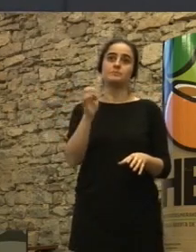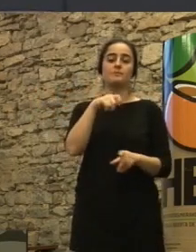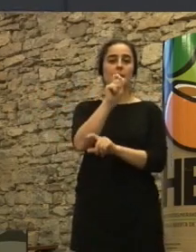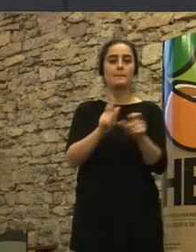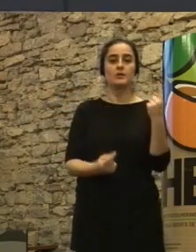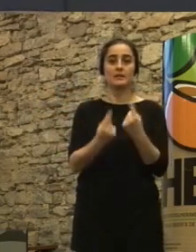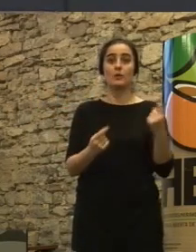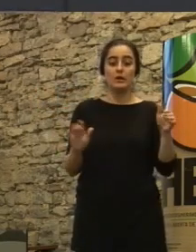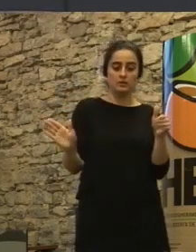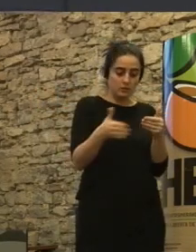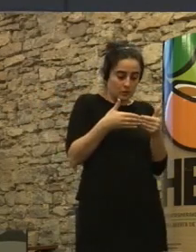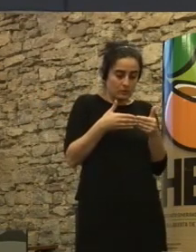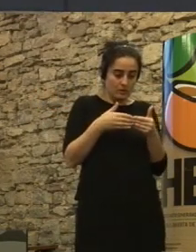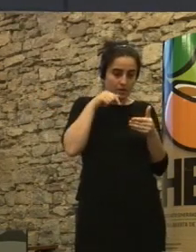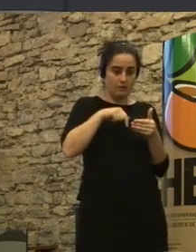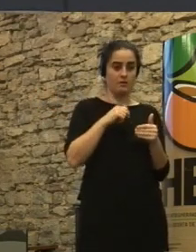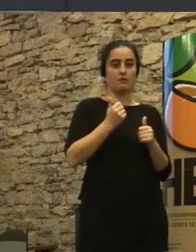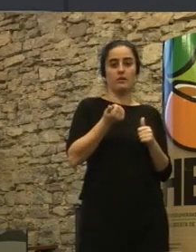personas introvertidas que han hecho de esto